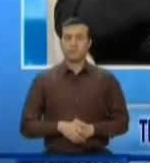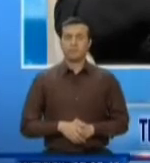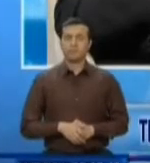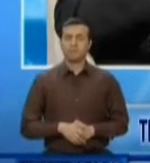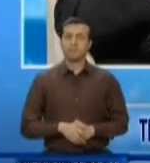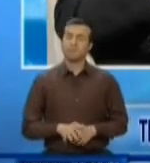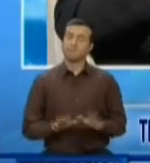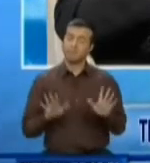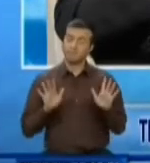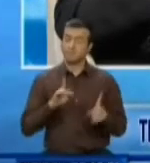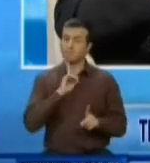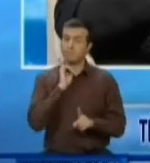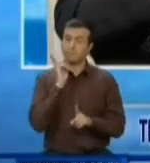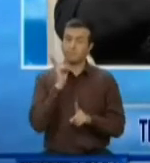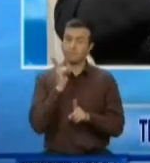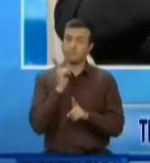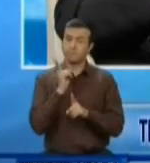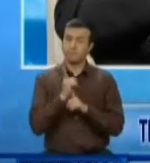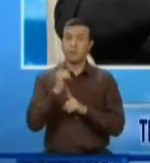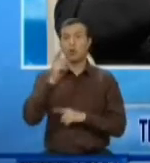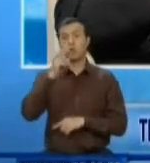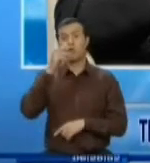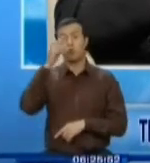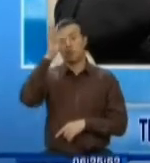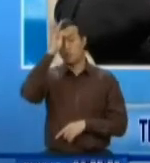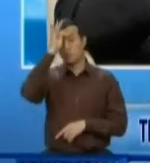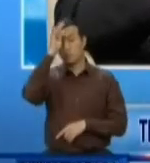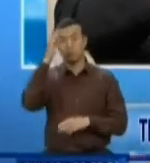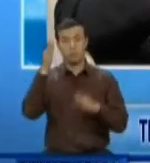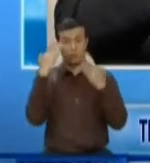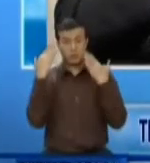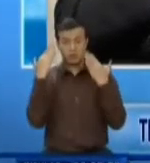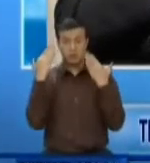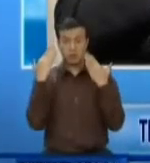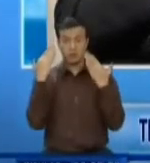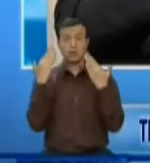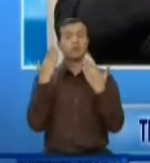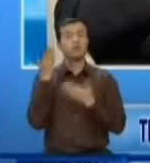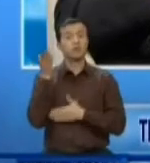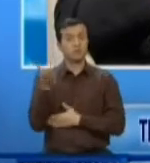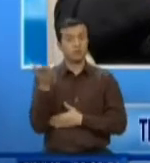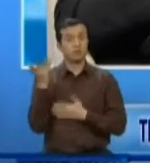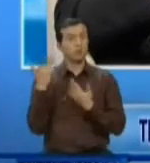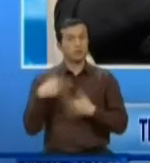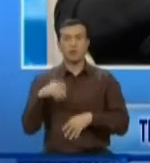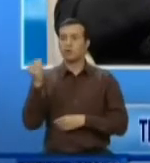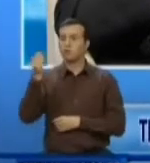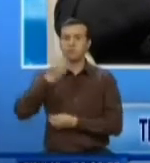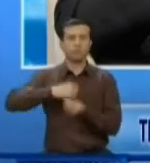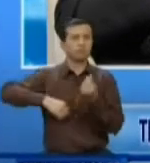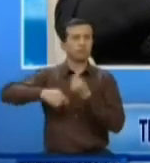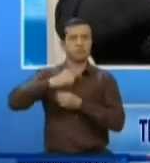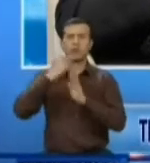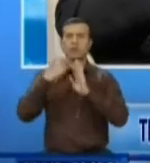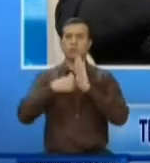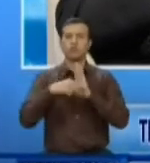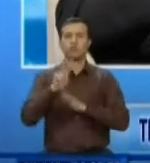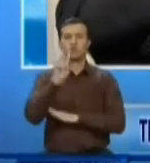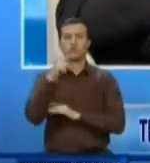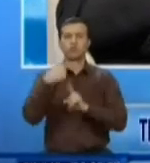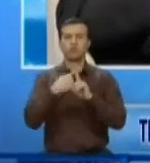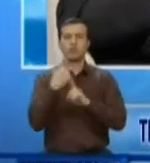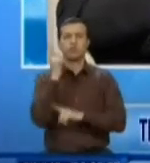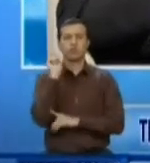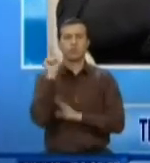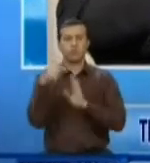bueno lo que pasa es que el hospital de guayaquil que después se cambió al sistema especial de docente se ha financiado siempre con el impuesto del 2 por mil sobre el